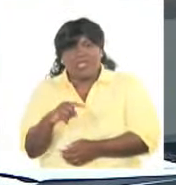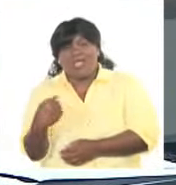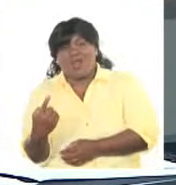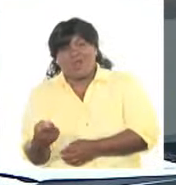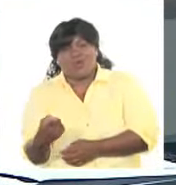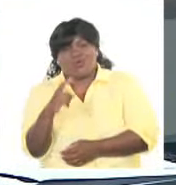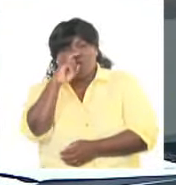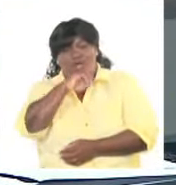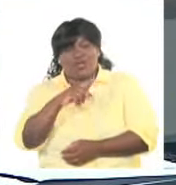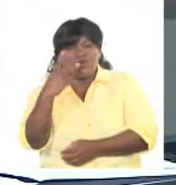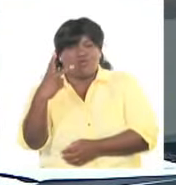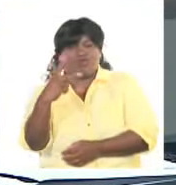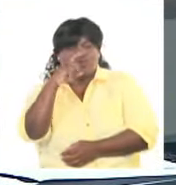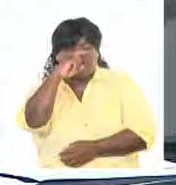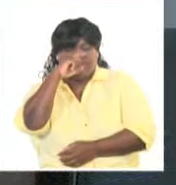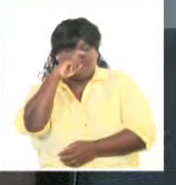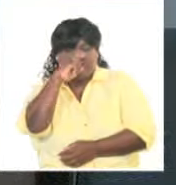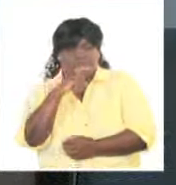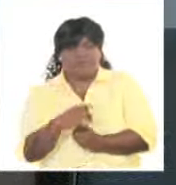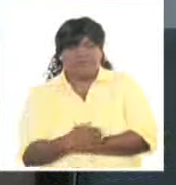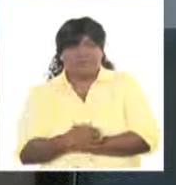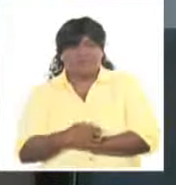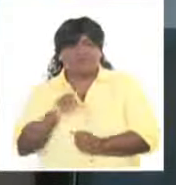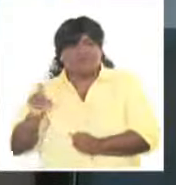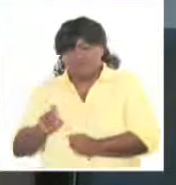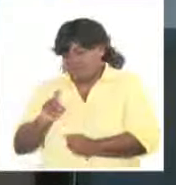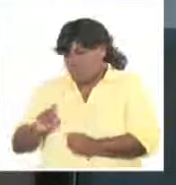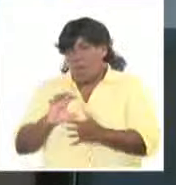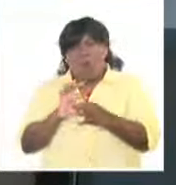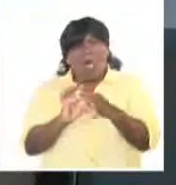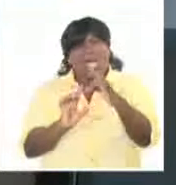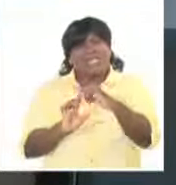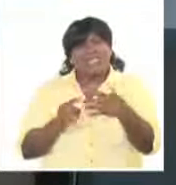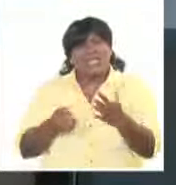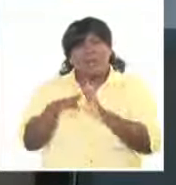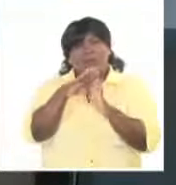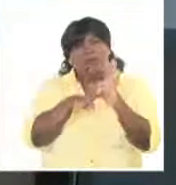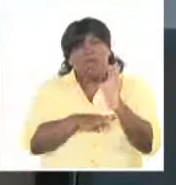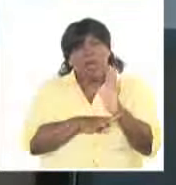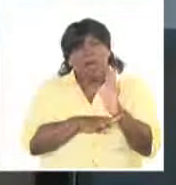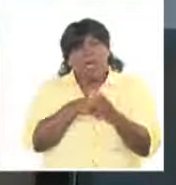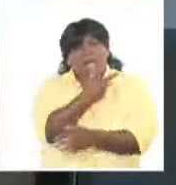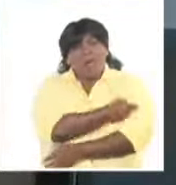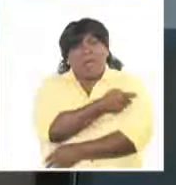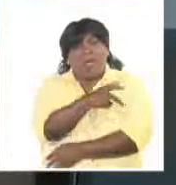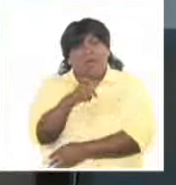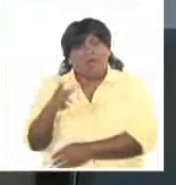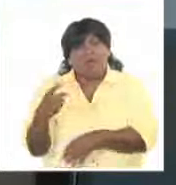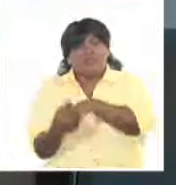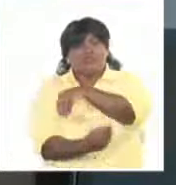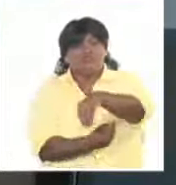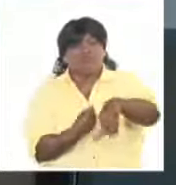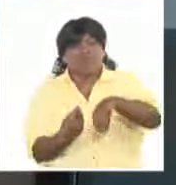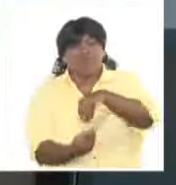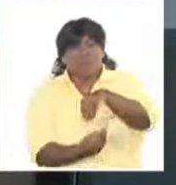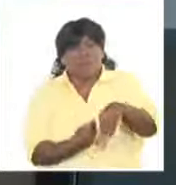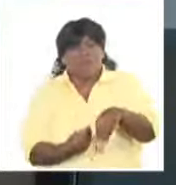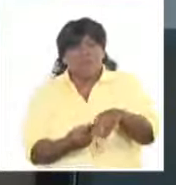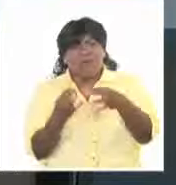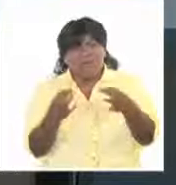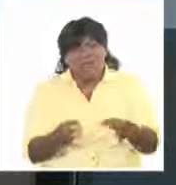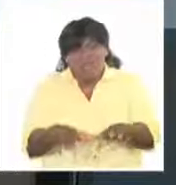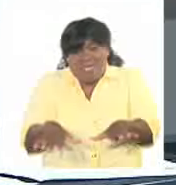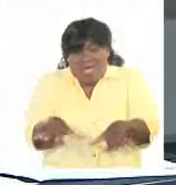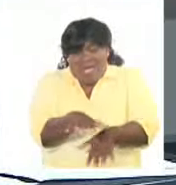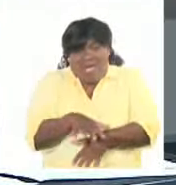niños de dos años de edad. En el caso de Guantánamo, imagino que este programa de vacunación ha tenido que transformarse en función de la realidad del territorio. Así es,